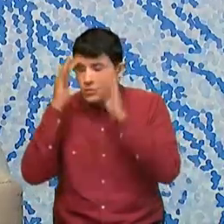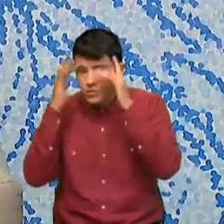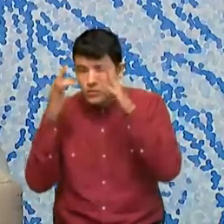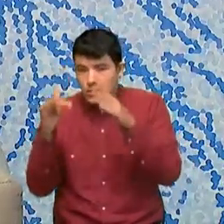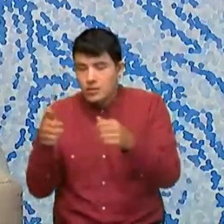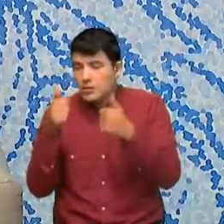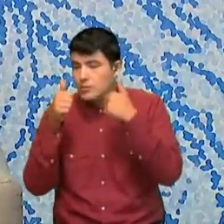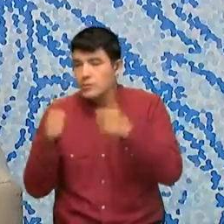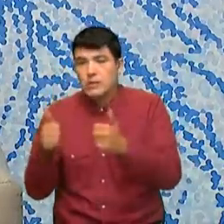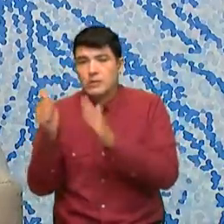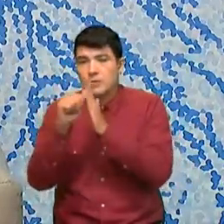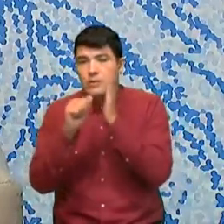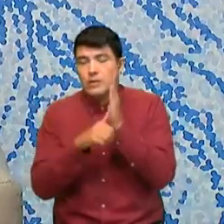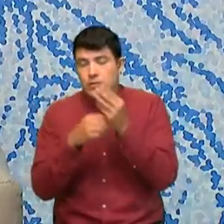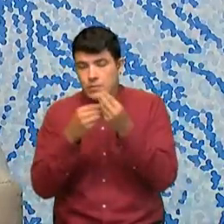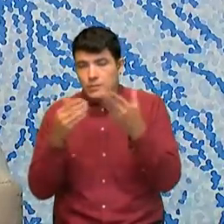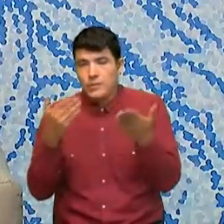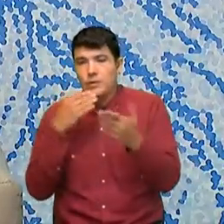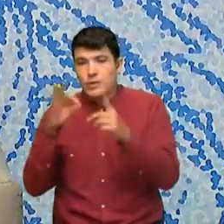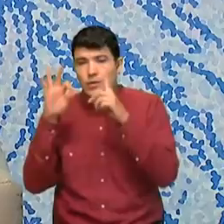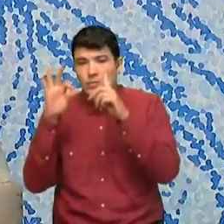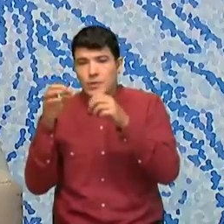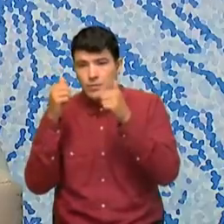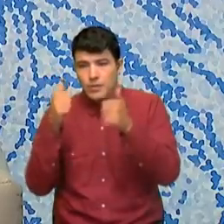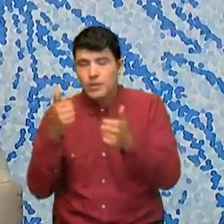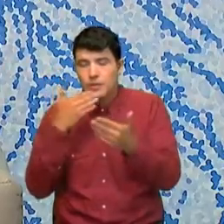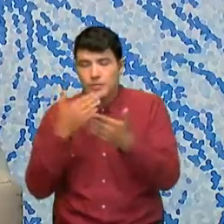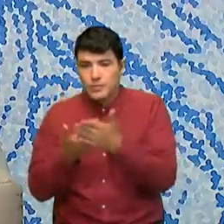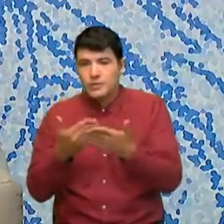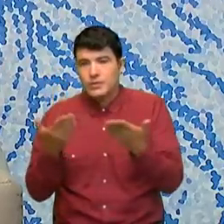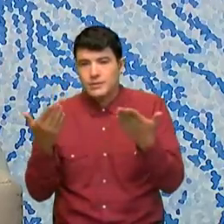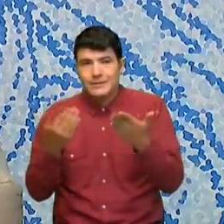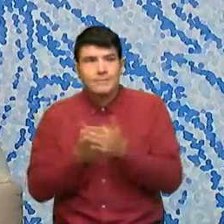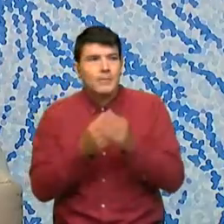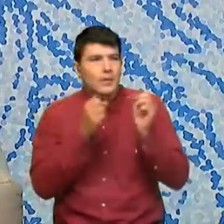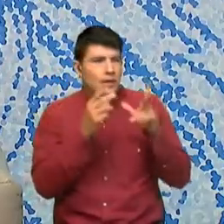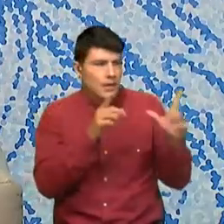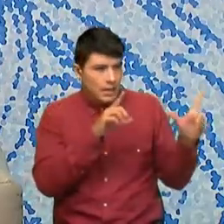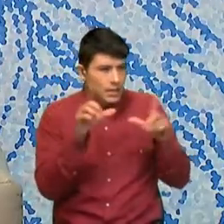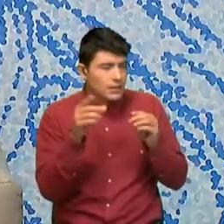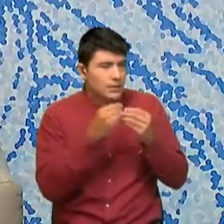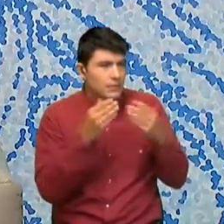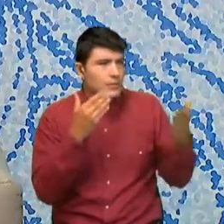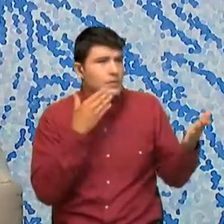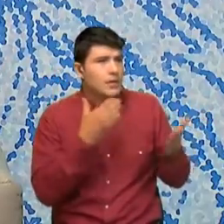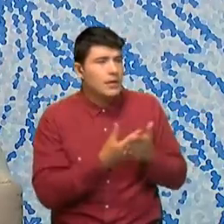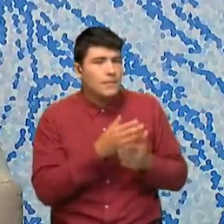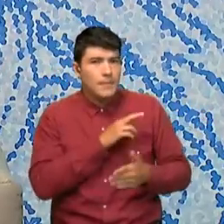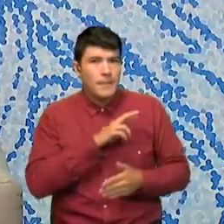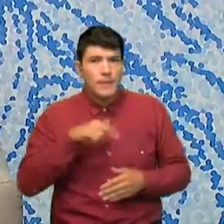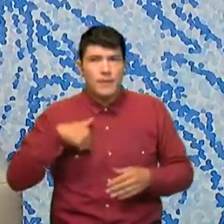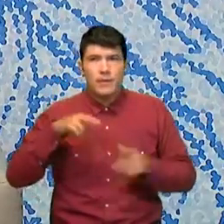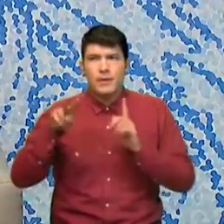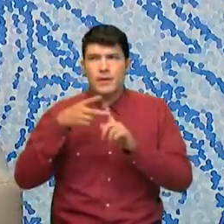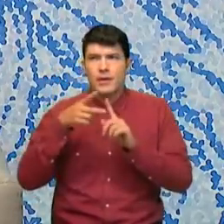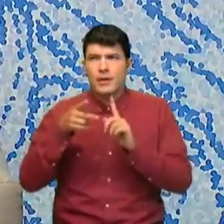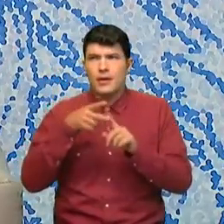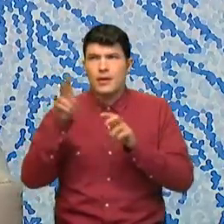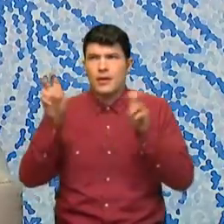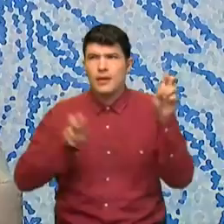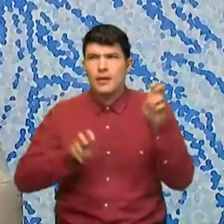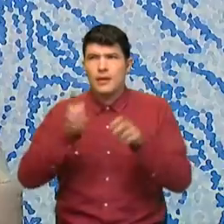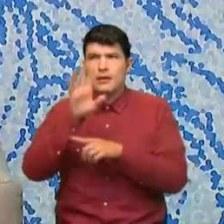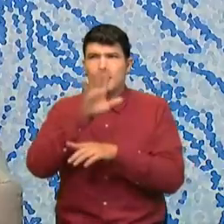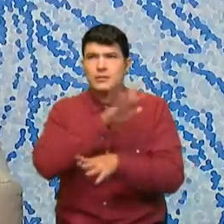excelente programa. Mi doctora, muy excelente programa. Que Dios los bendiga. Bueno, doña Diana, muchas gracias. Vamos a hacer una pausa, vamos a hacer una